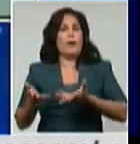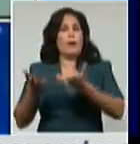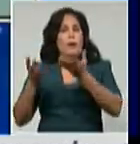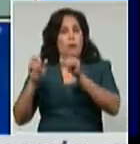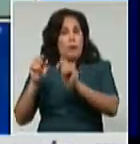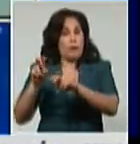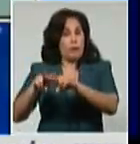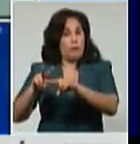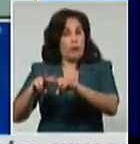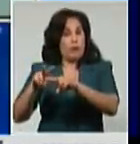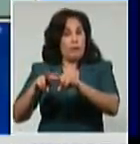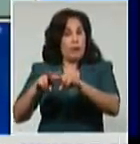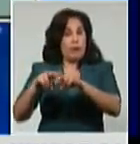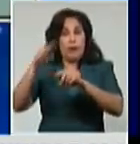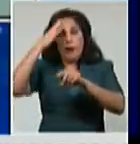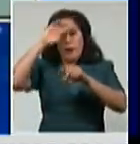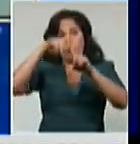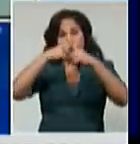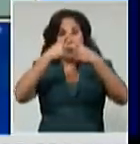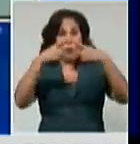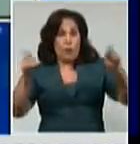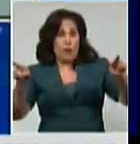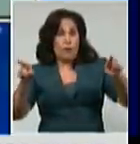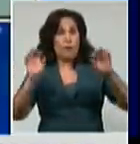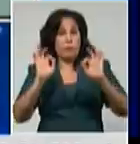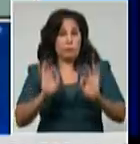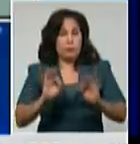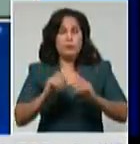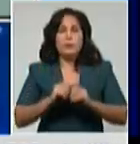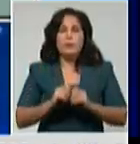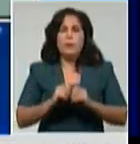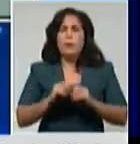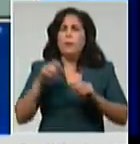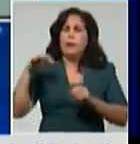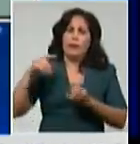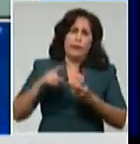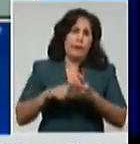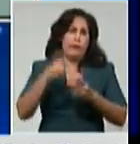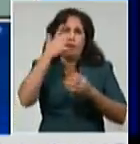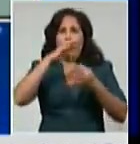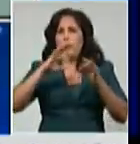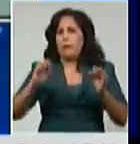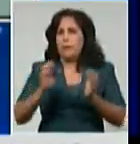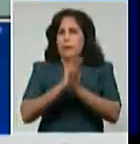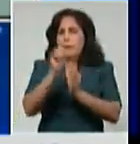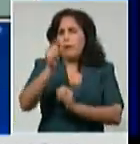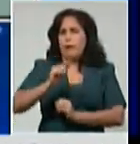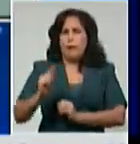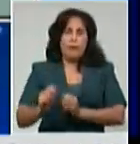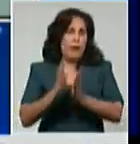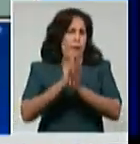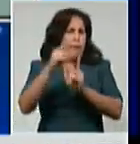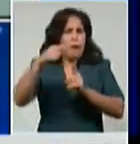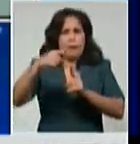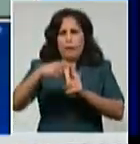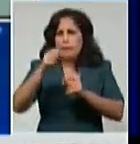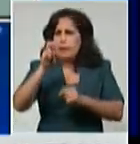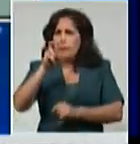el resto de los territorios, Pinar del Río, Artemisa, Mayabeque, Matanzas, Villa